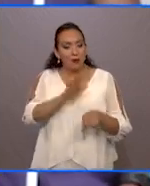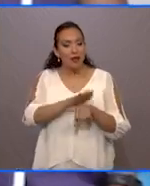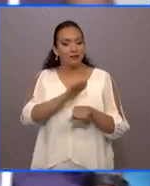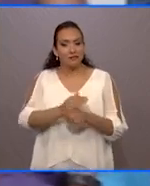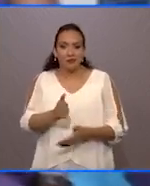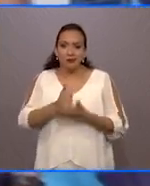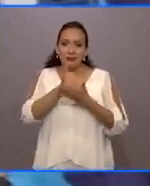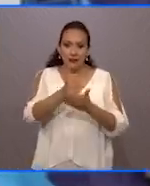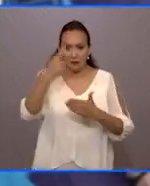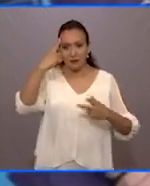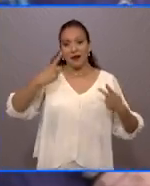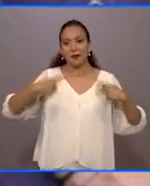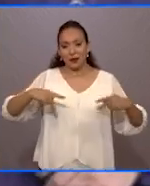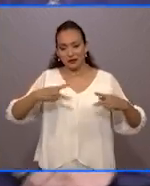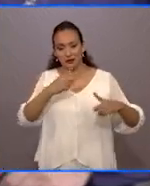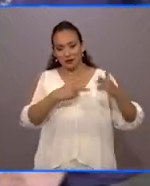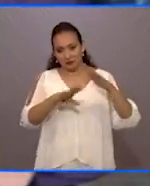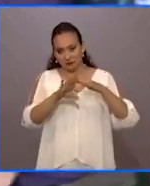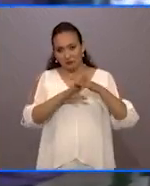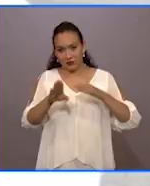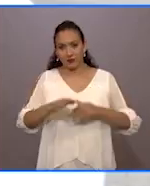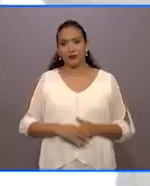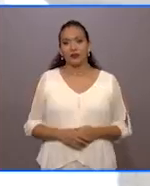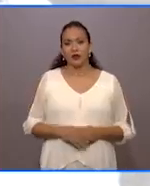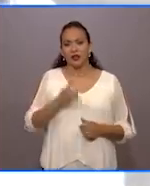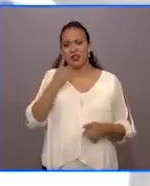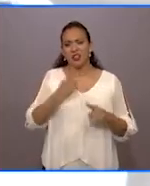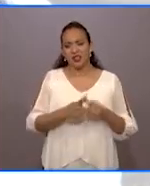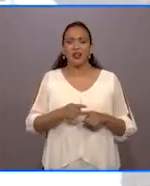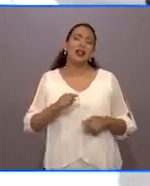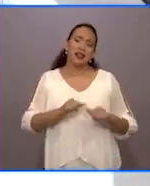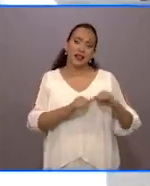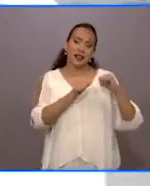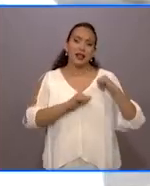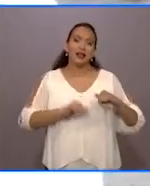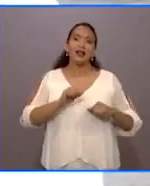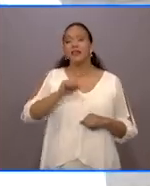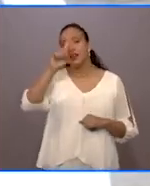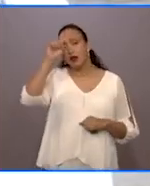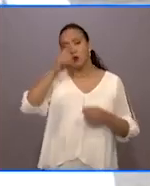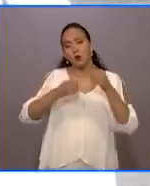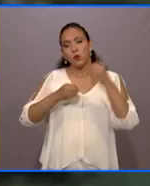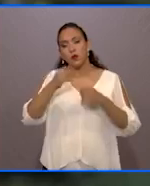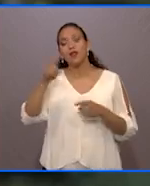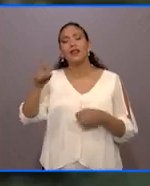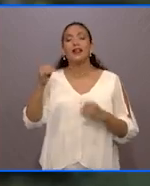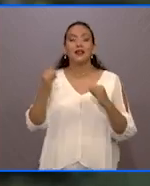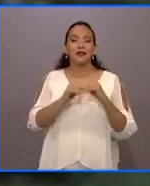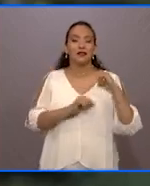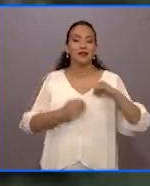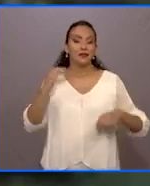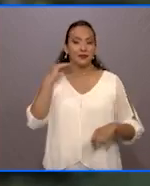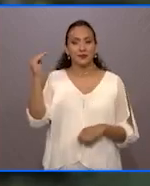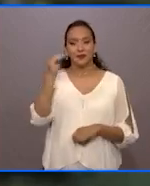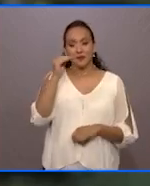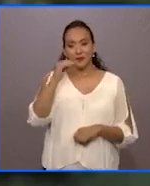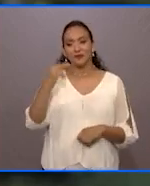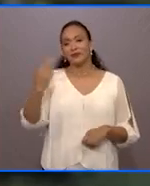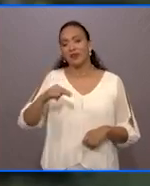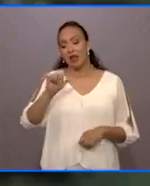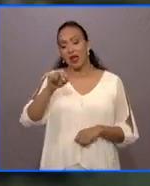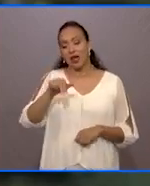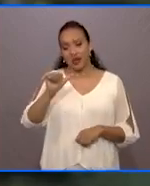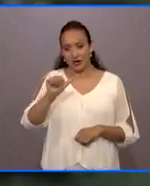personas migrantes en México. Así lo dio a conocer la titular de la Unidad de Asesoría Jurídica de la Defensoría Pública Federal,